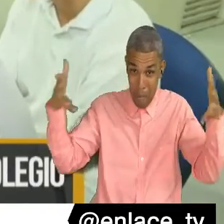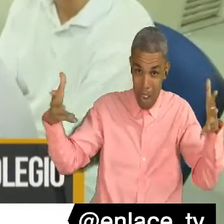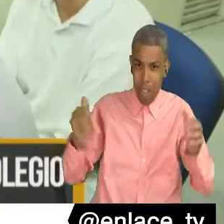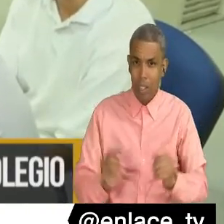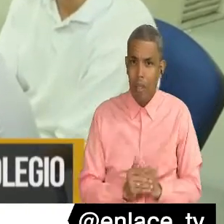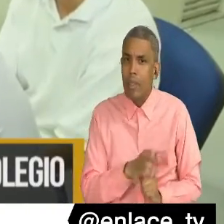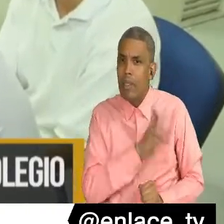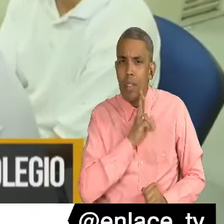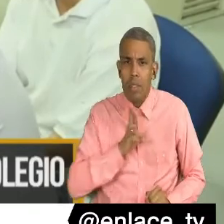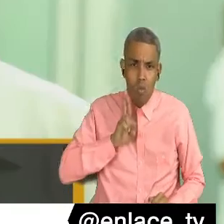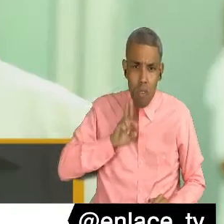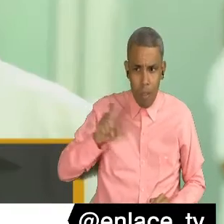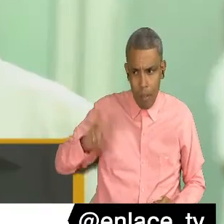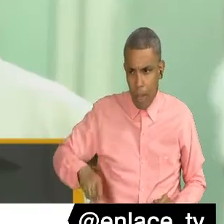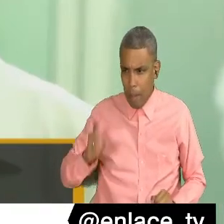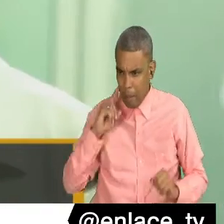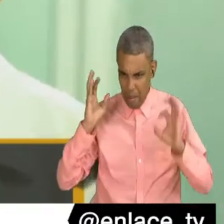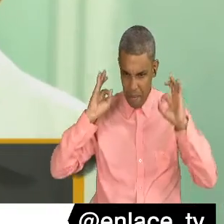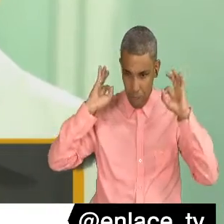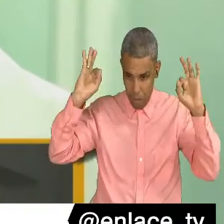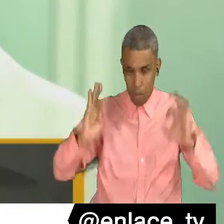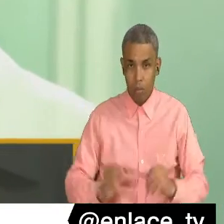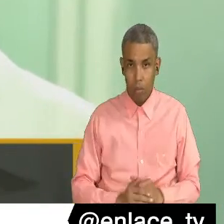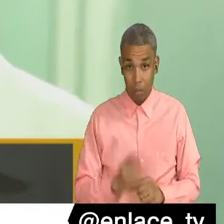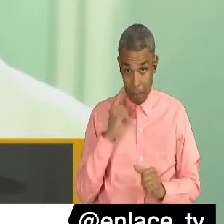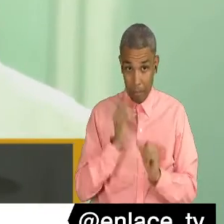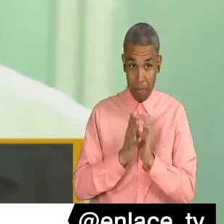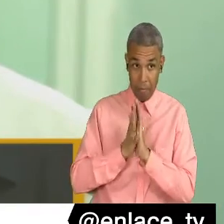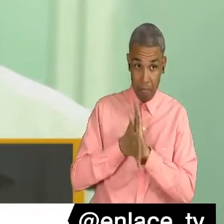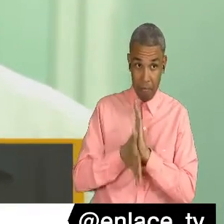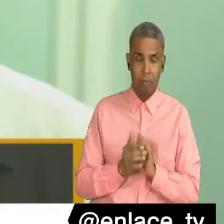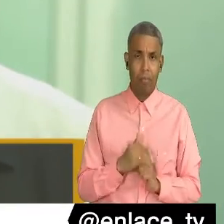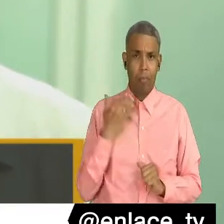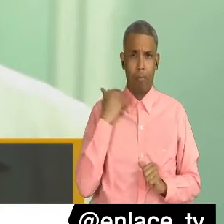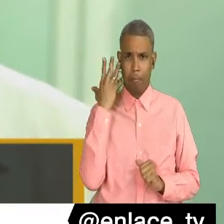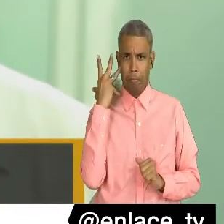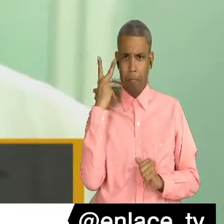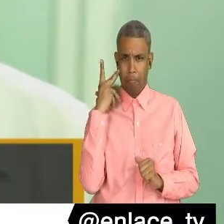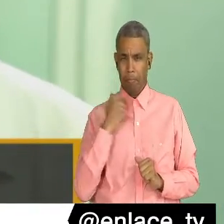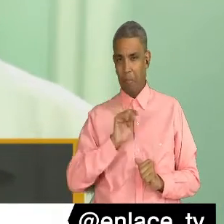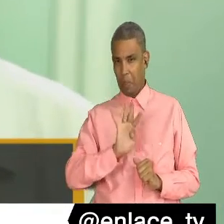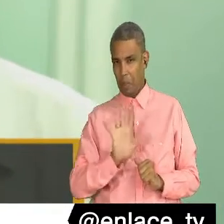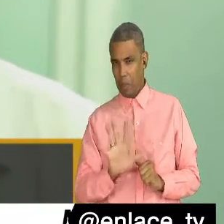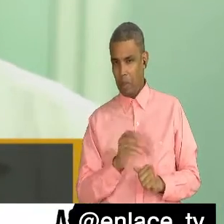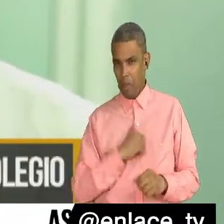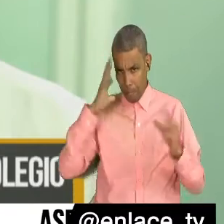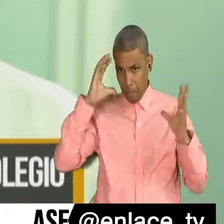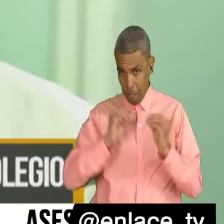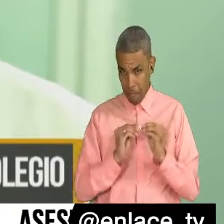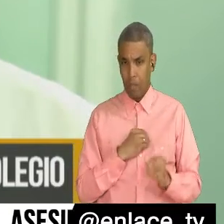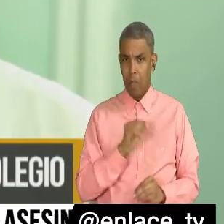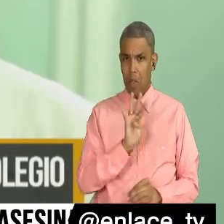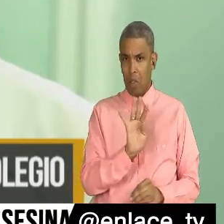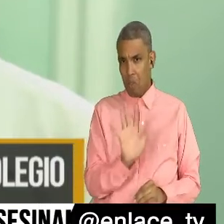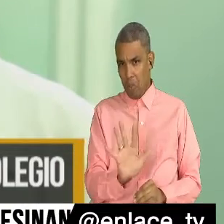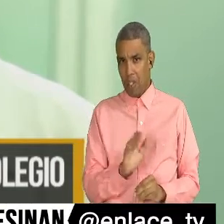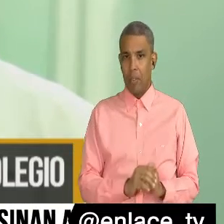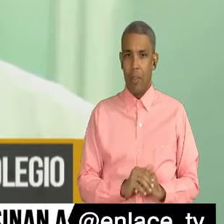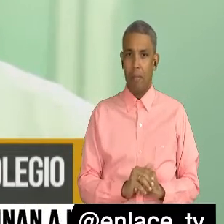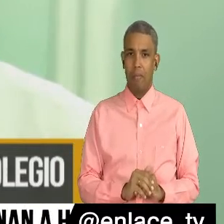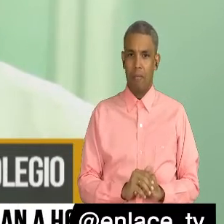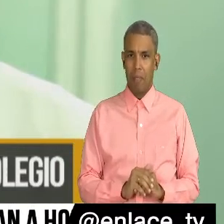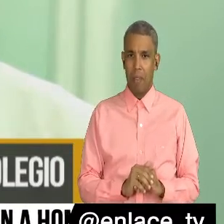restaurante escolar. Entonces tomamos la decisión de darnos 45 días a partir de la fecha para hacer las adecuaciones